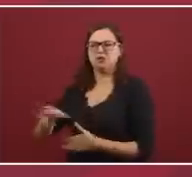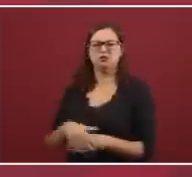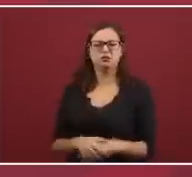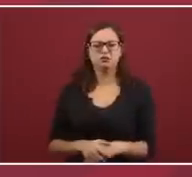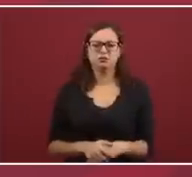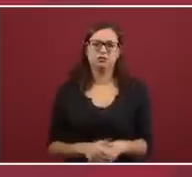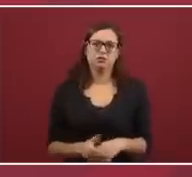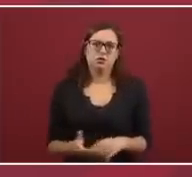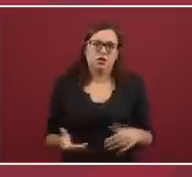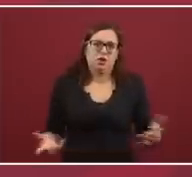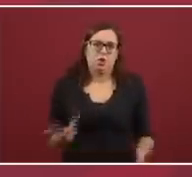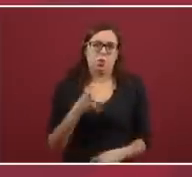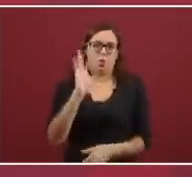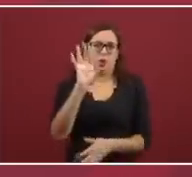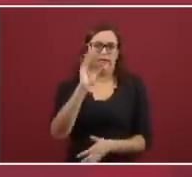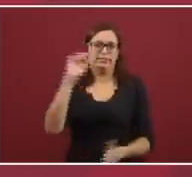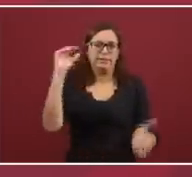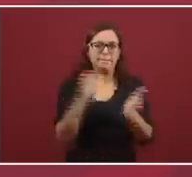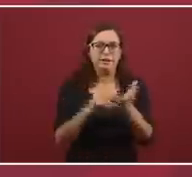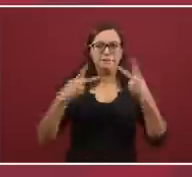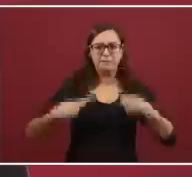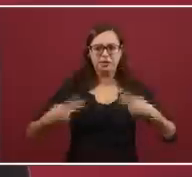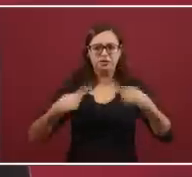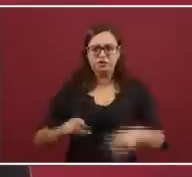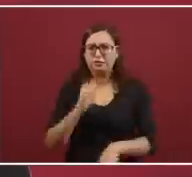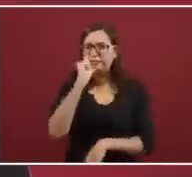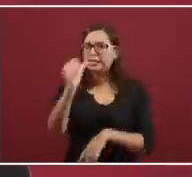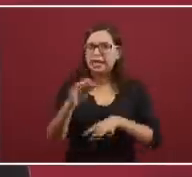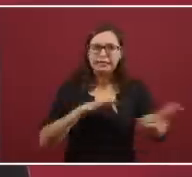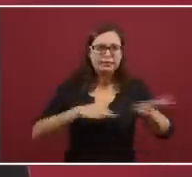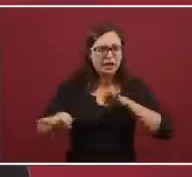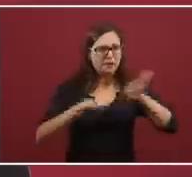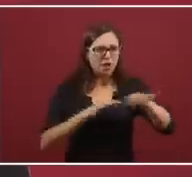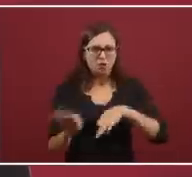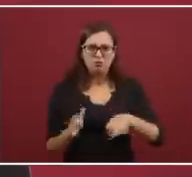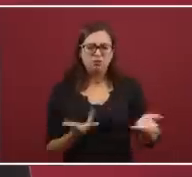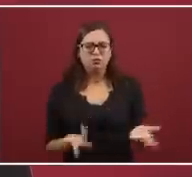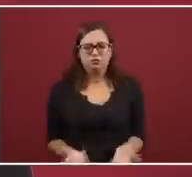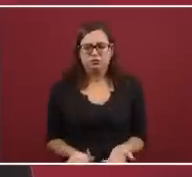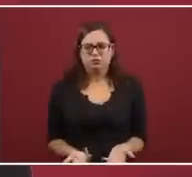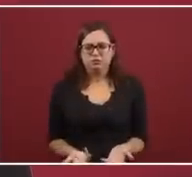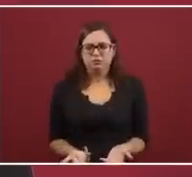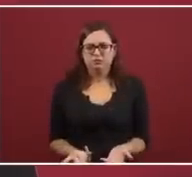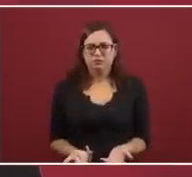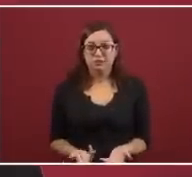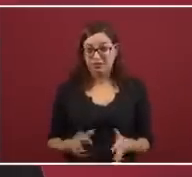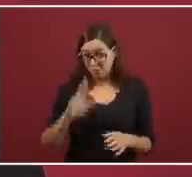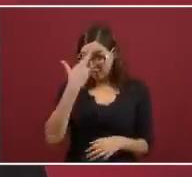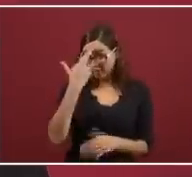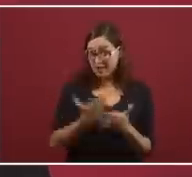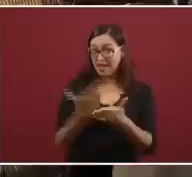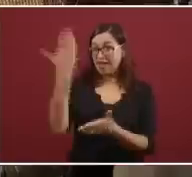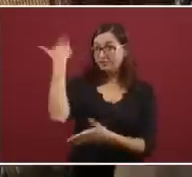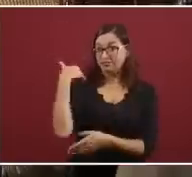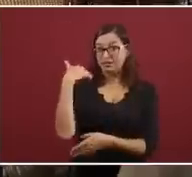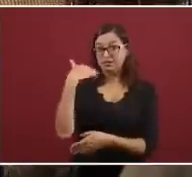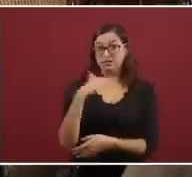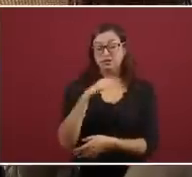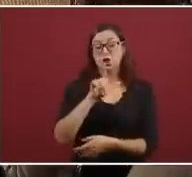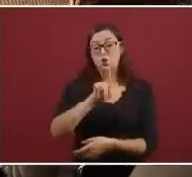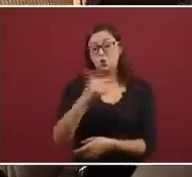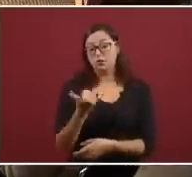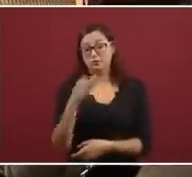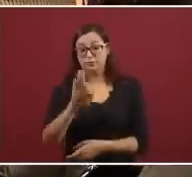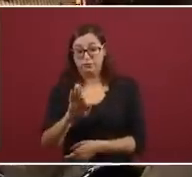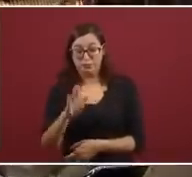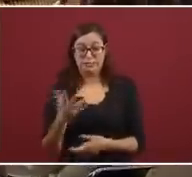quedan sin trabajo 40,000 trabajadores de Luz y Fuerza del Centro. Y los conservadores